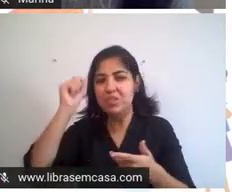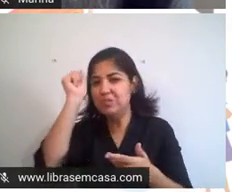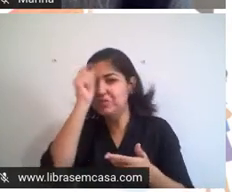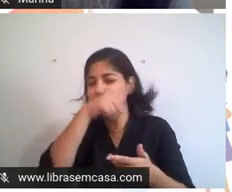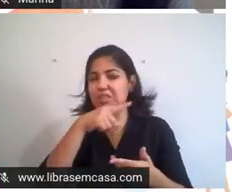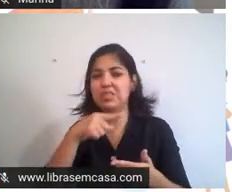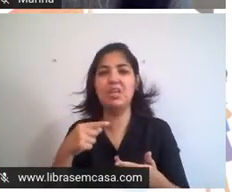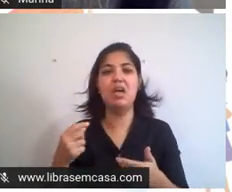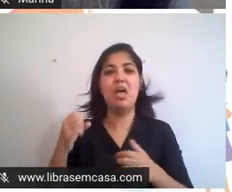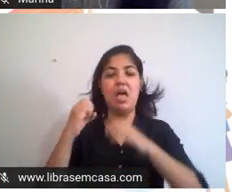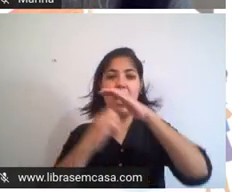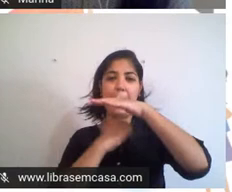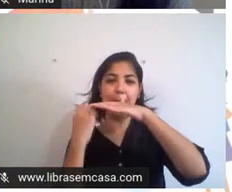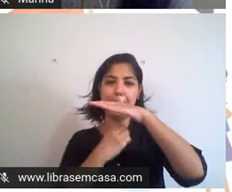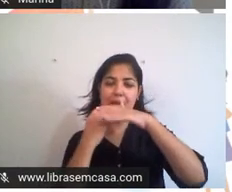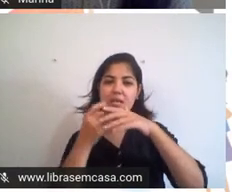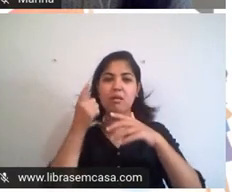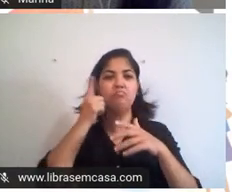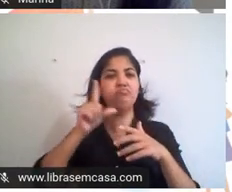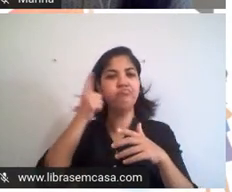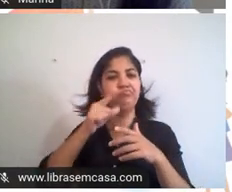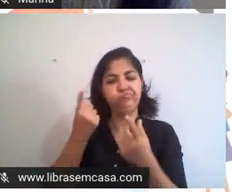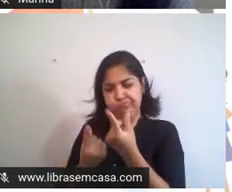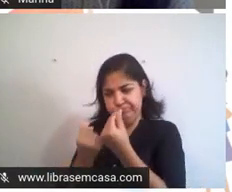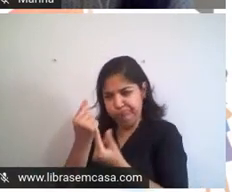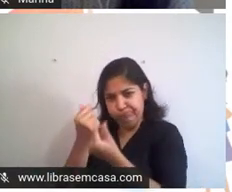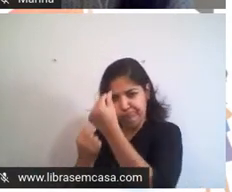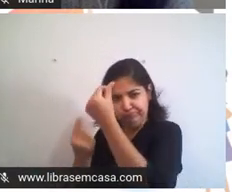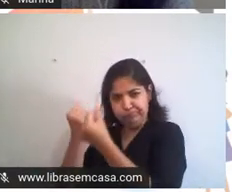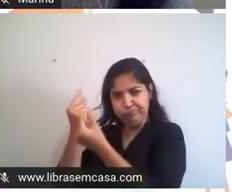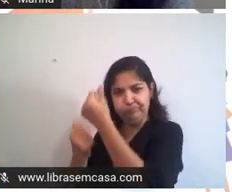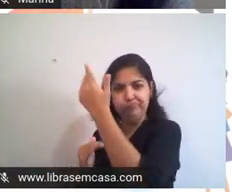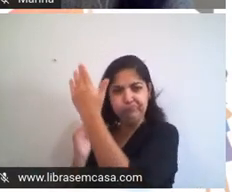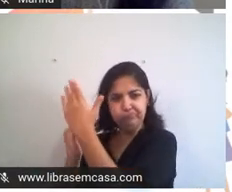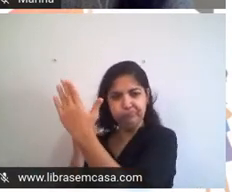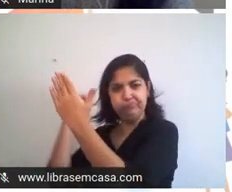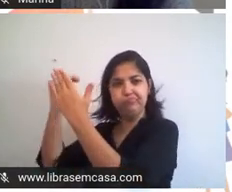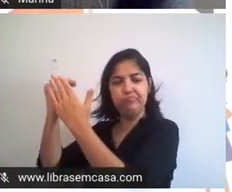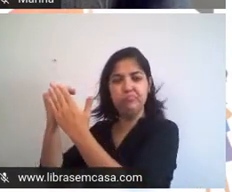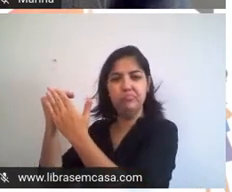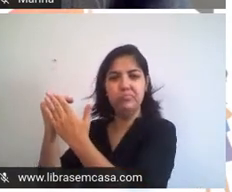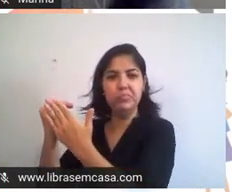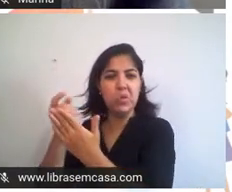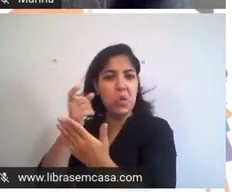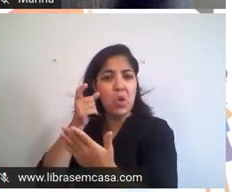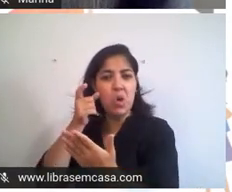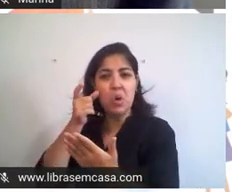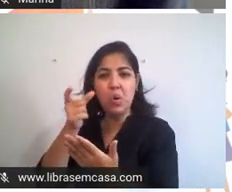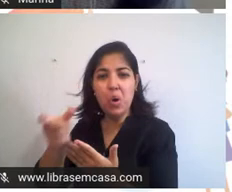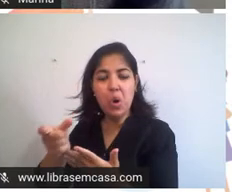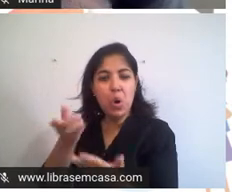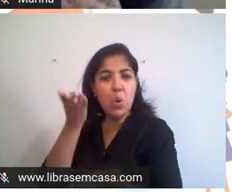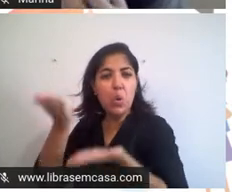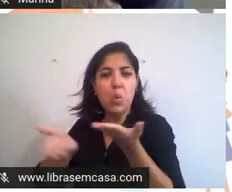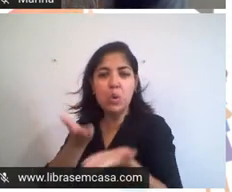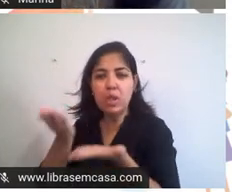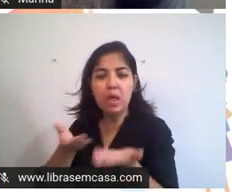vez más dinero. Entonces, por un lado está esto que creo que es casi un deseo humano,